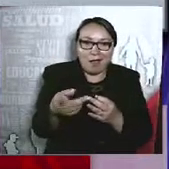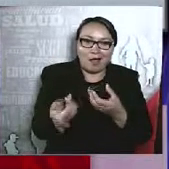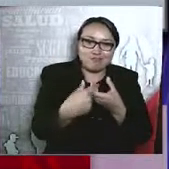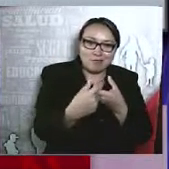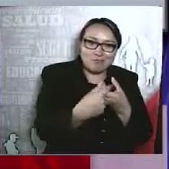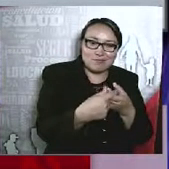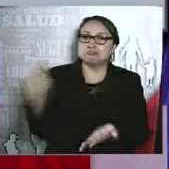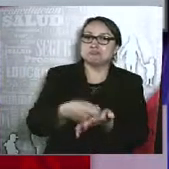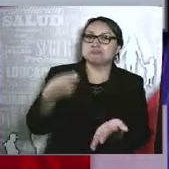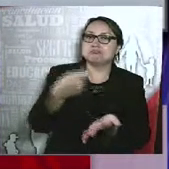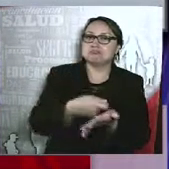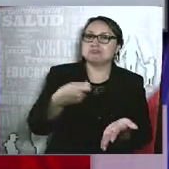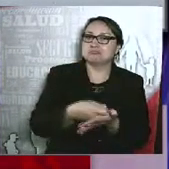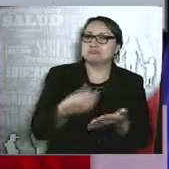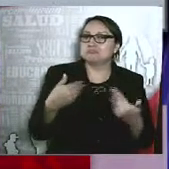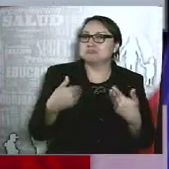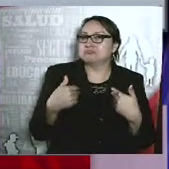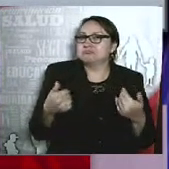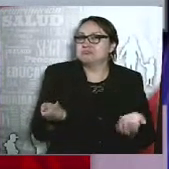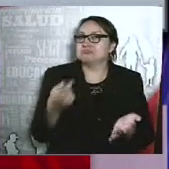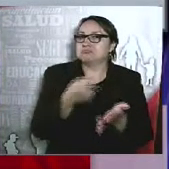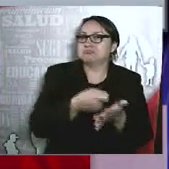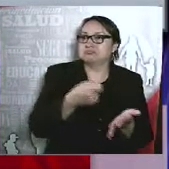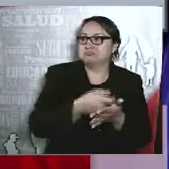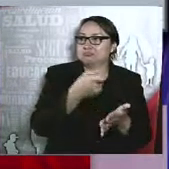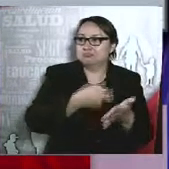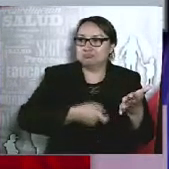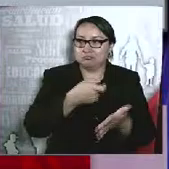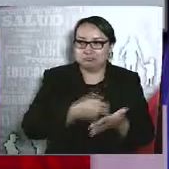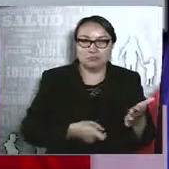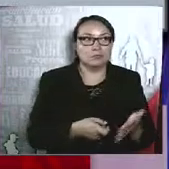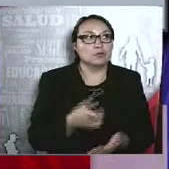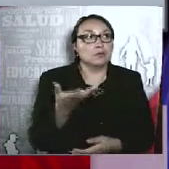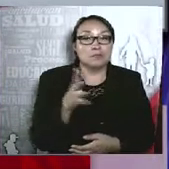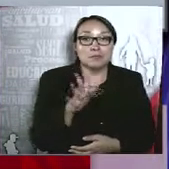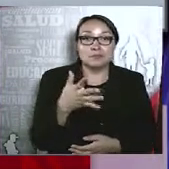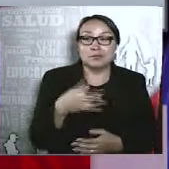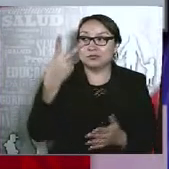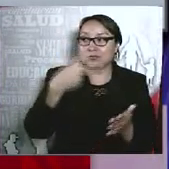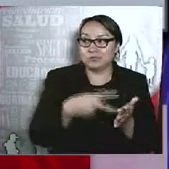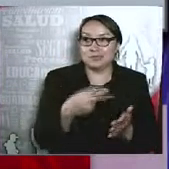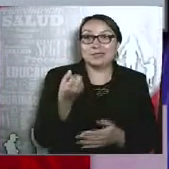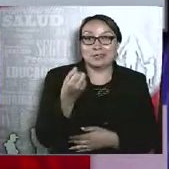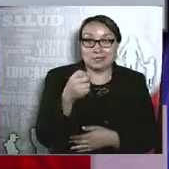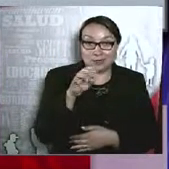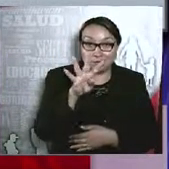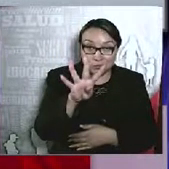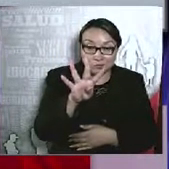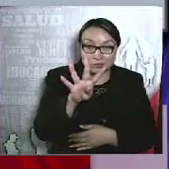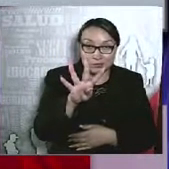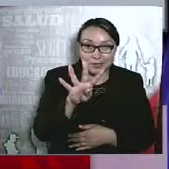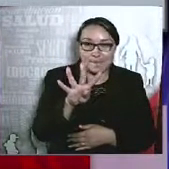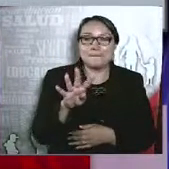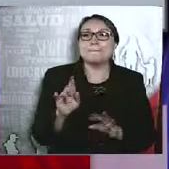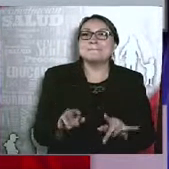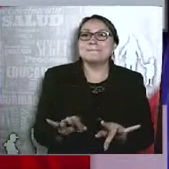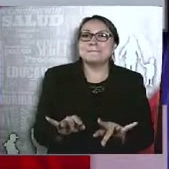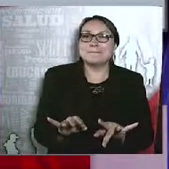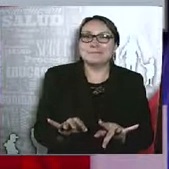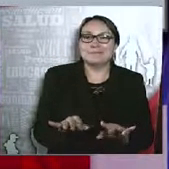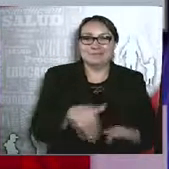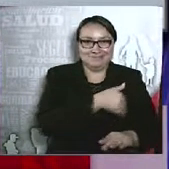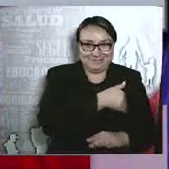de reintegración. Pero lo más importante como logro en el 2014 es que, de la mano del Ministerio de Salud, así como